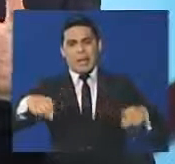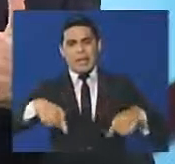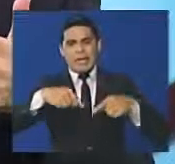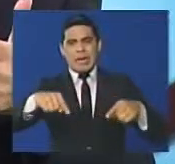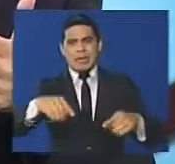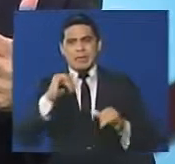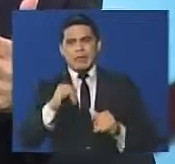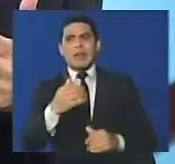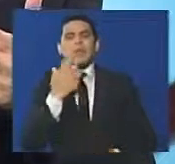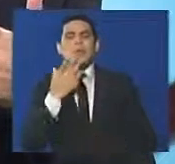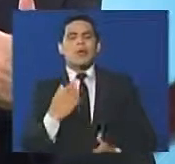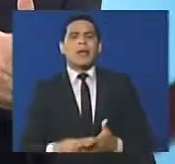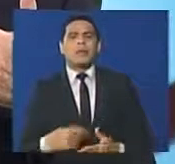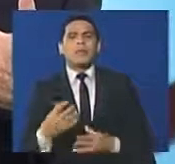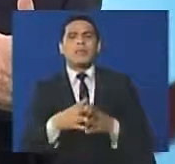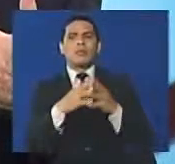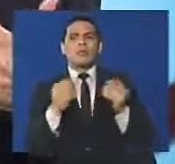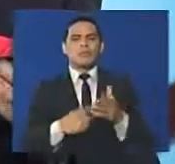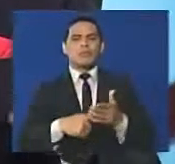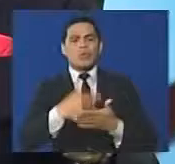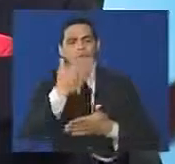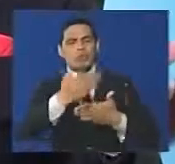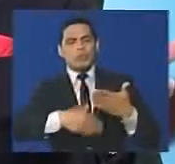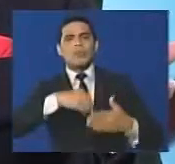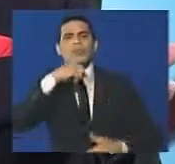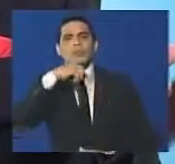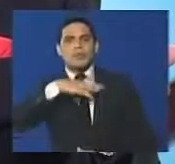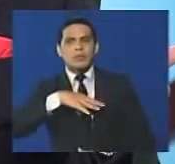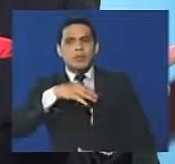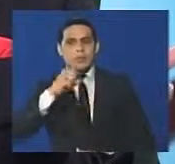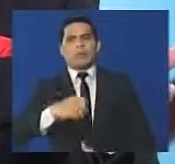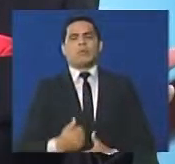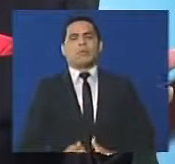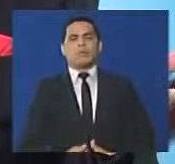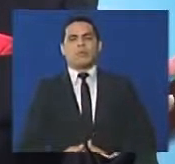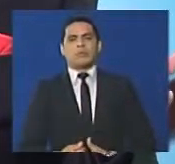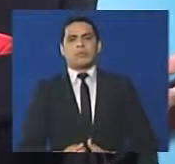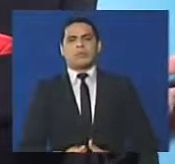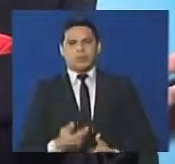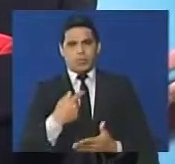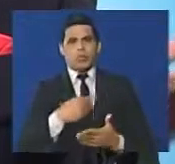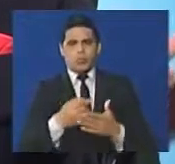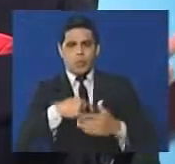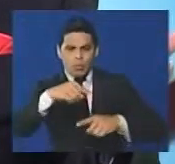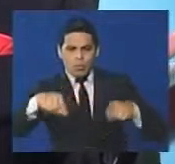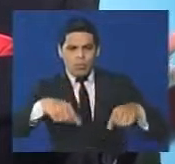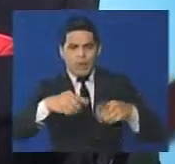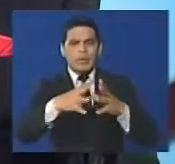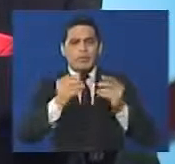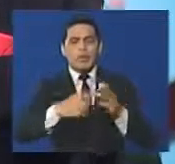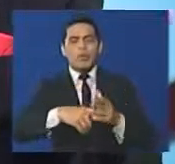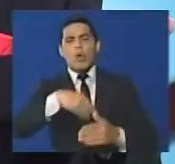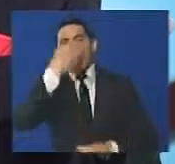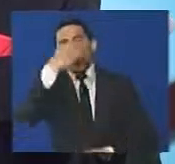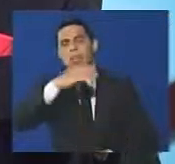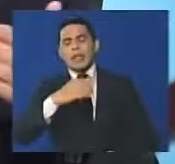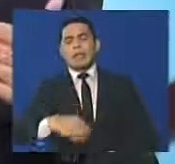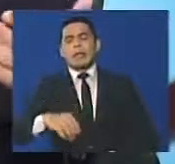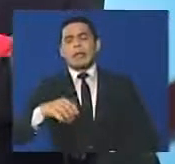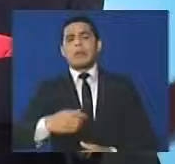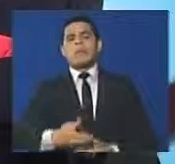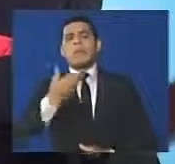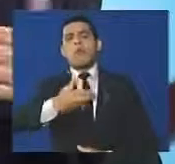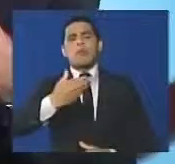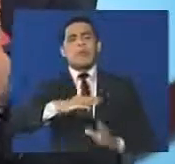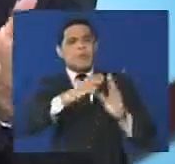que produce, digamos, documentos históricos. Claro, claro, claro. Todos los grandes tenores, todos los grandes sopranos,